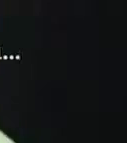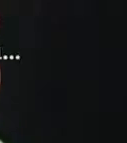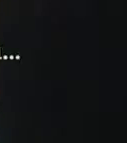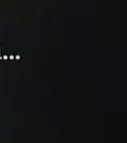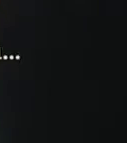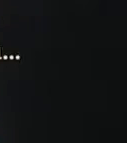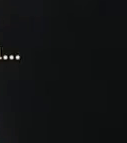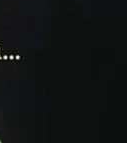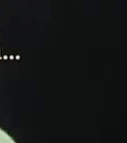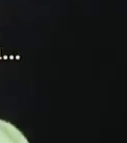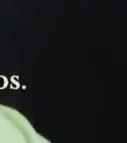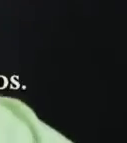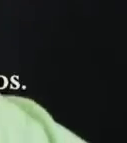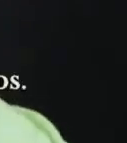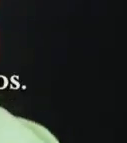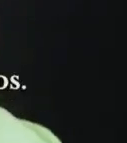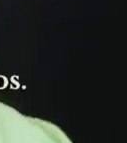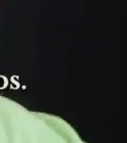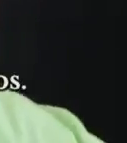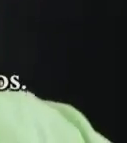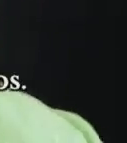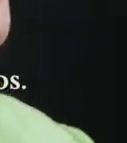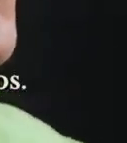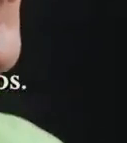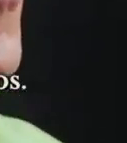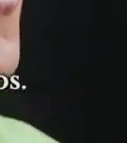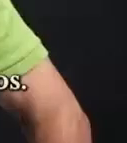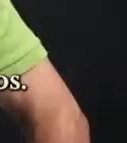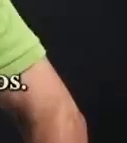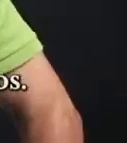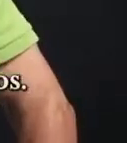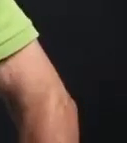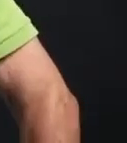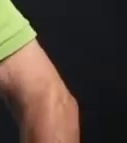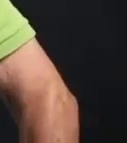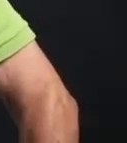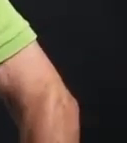sentía el cariño que cariño él se siente bien